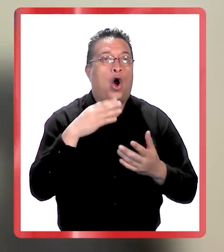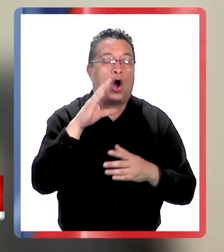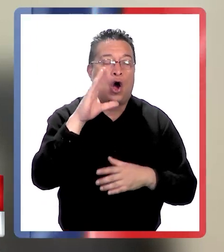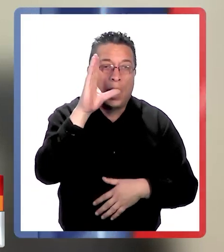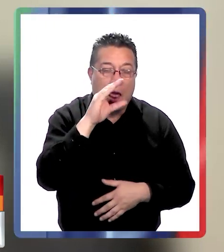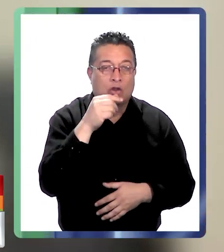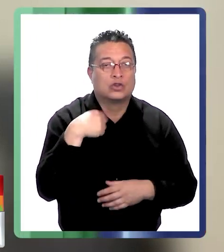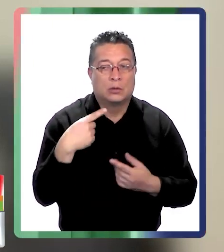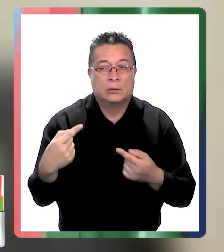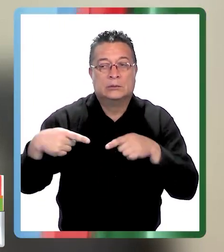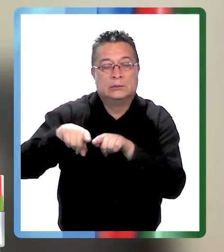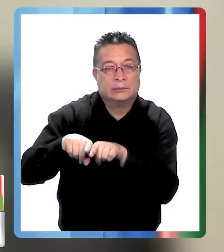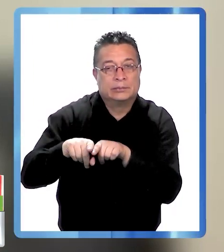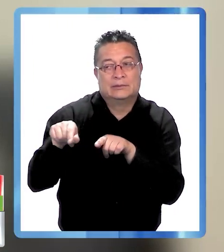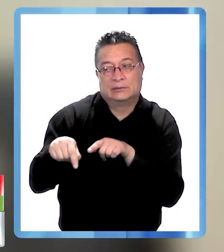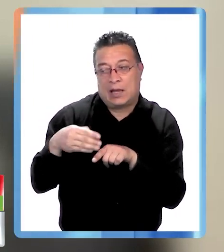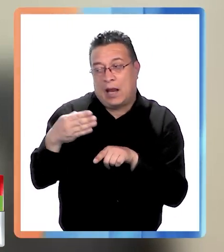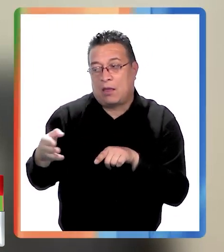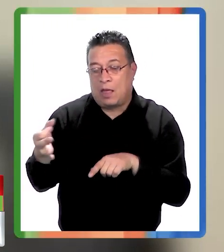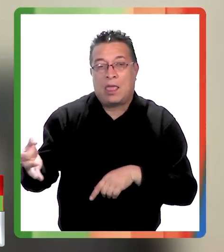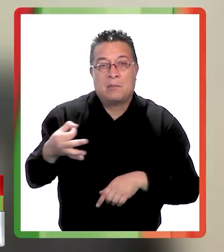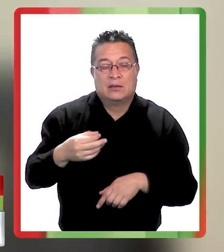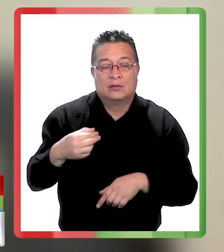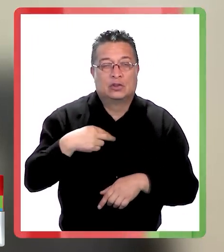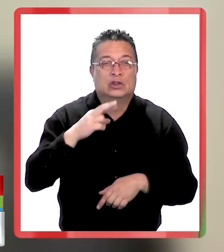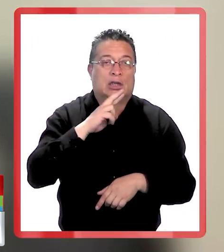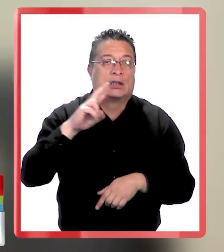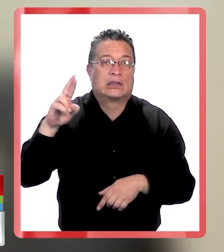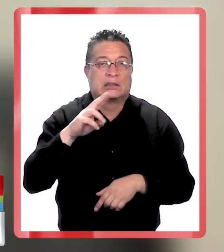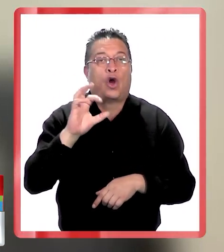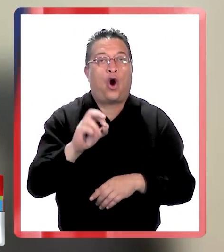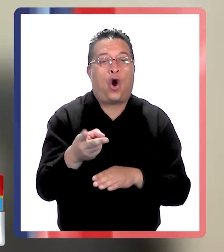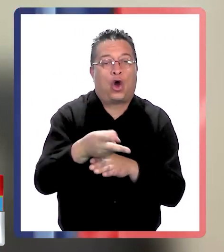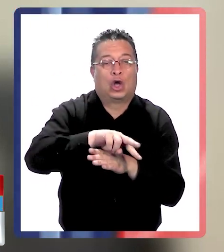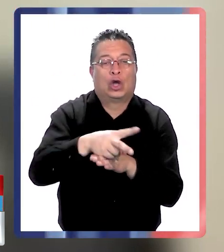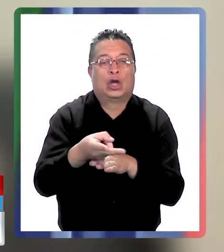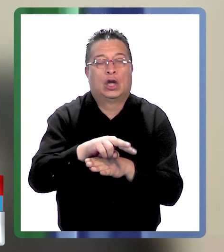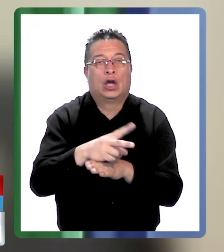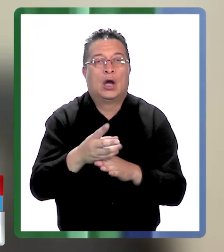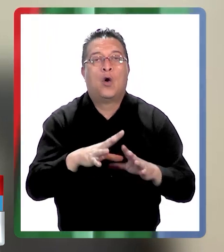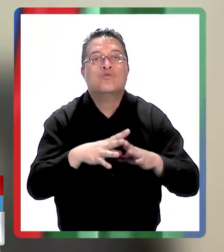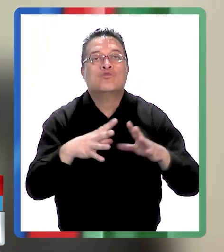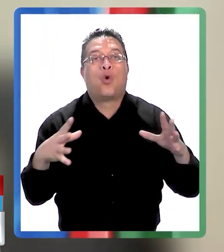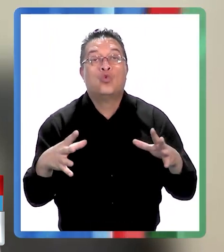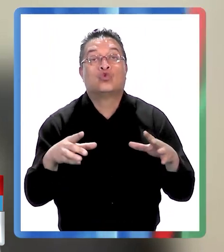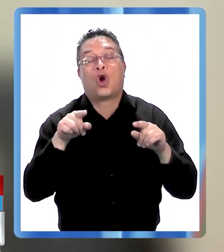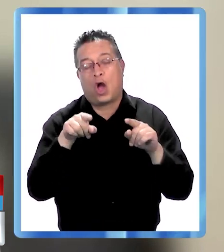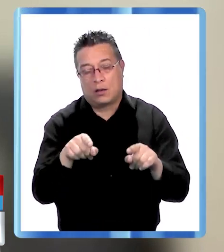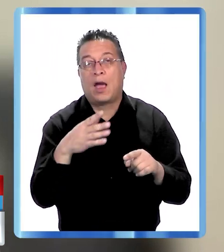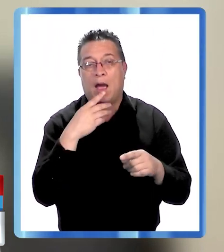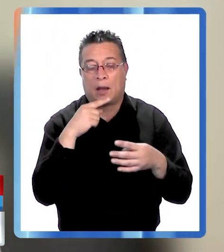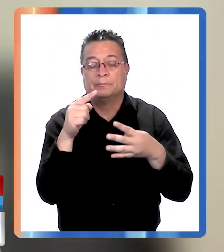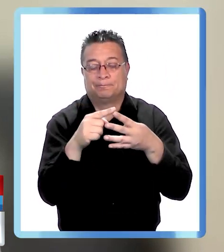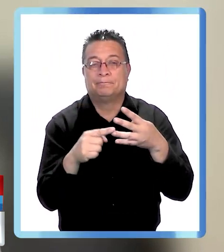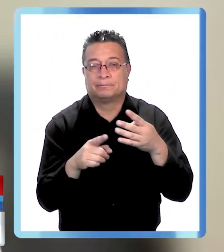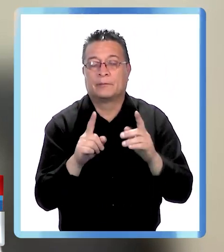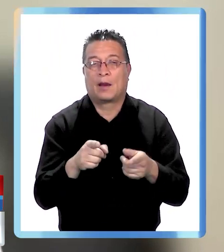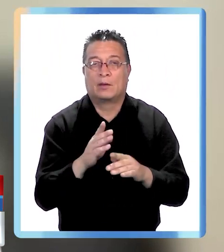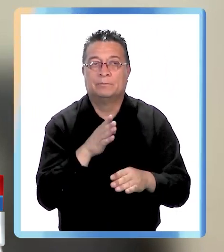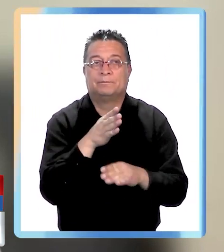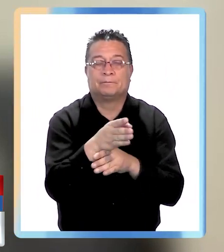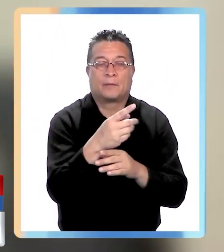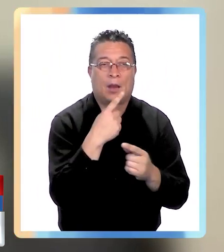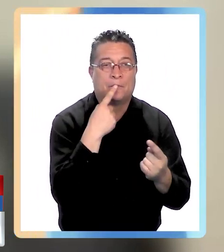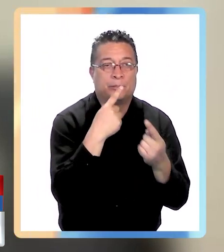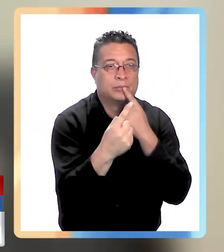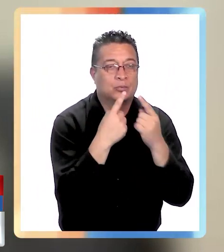la persona que duerme al lado mío dice que ronco o que me muevo mucho, en el fondo esos son factores como para consultar de